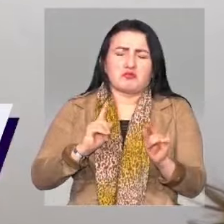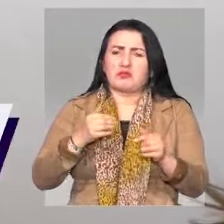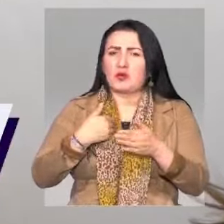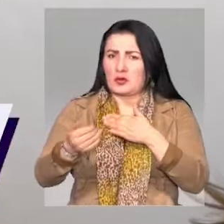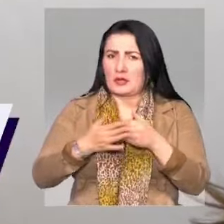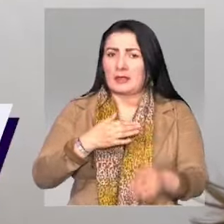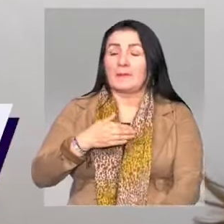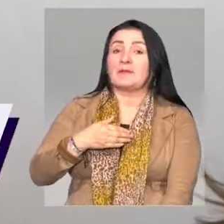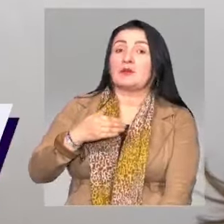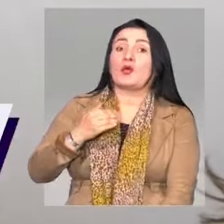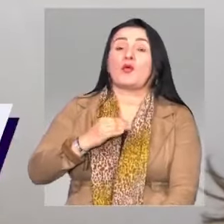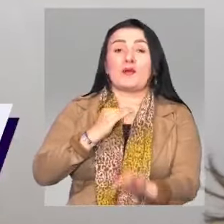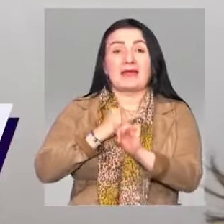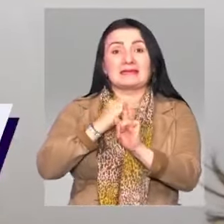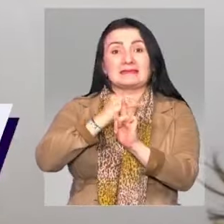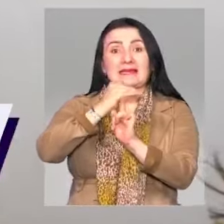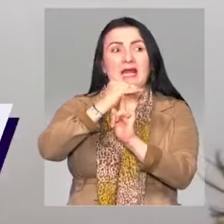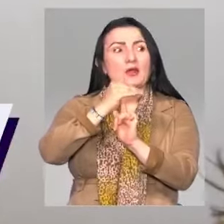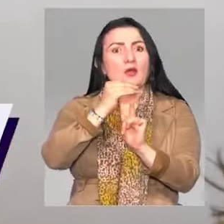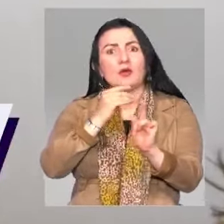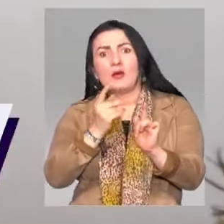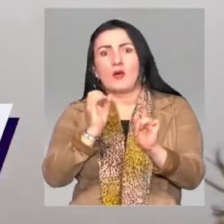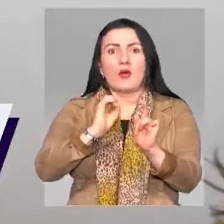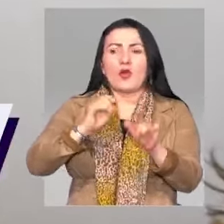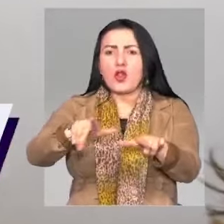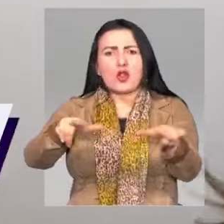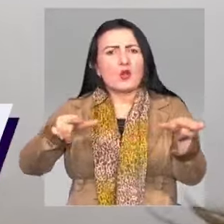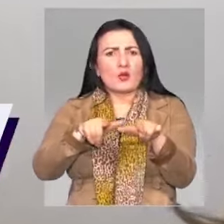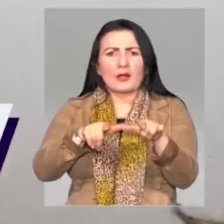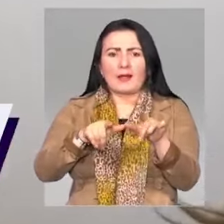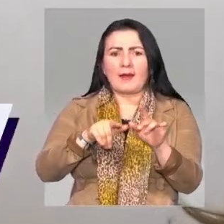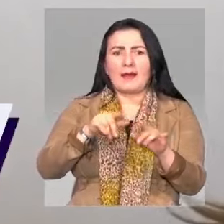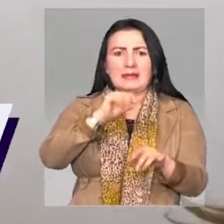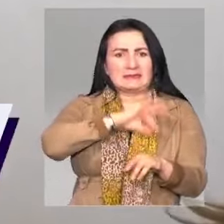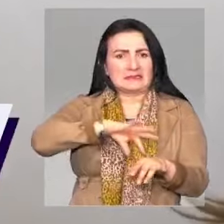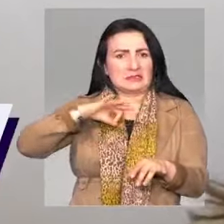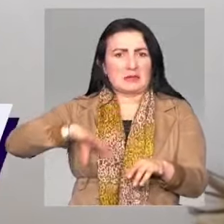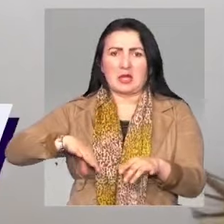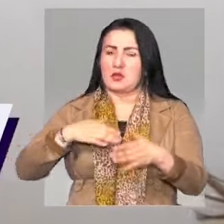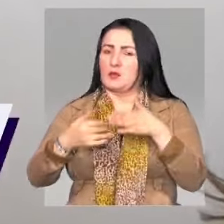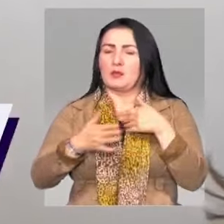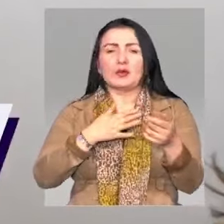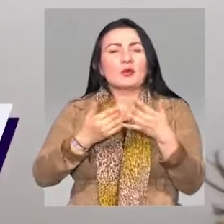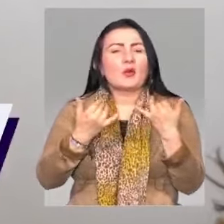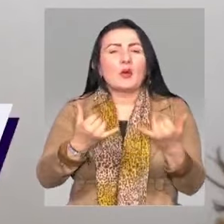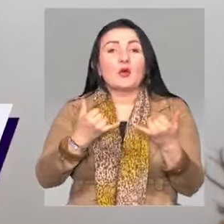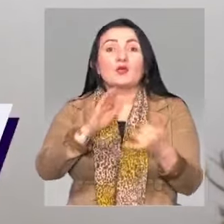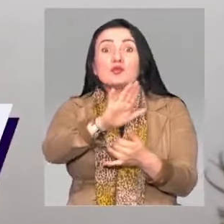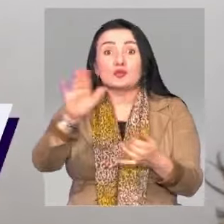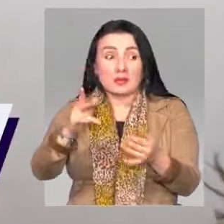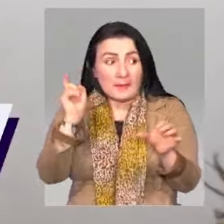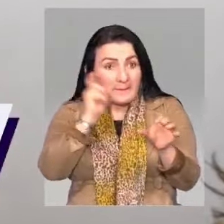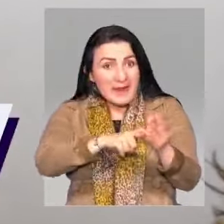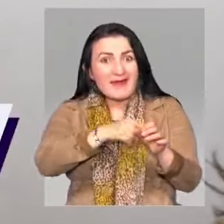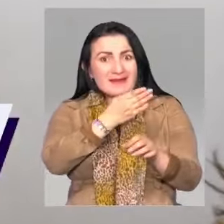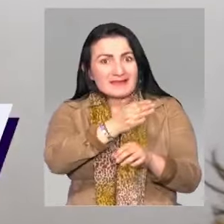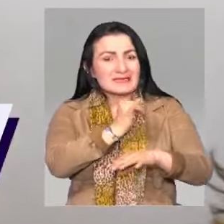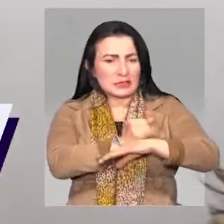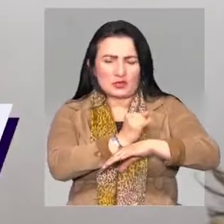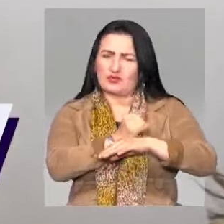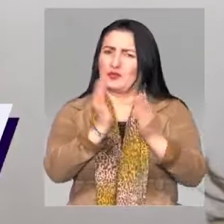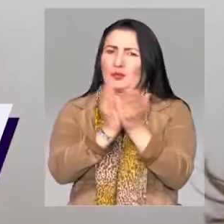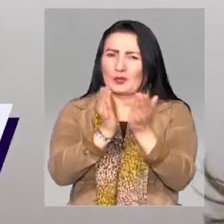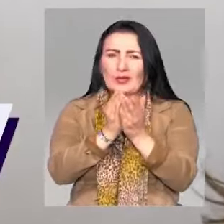acceso el estrato o el lugar en el SISBEN en el que estén. Hoy lo que esperamos es que ustedes puedan ingresar a esta